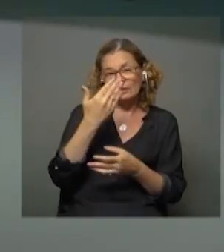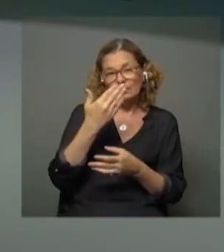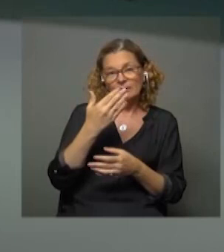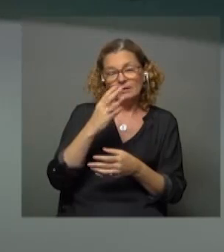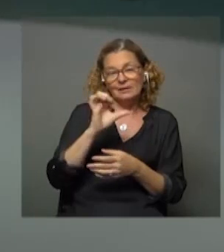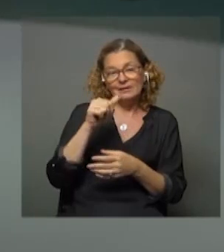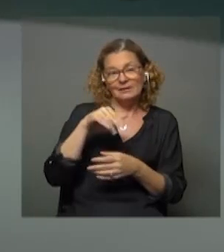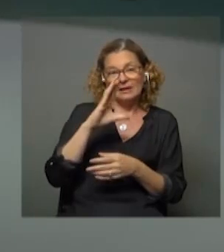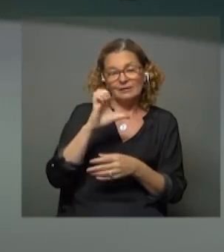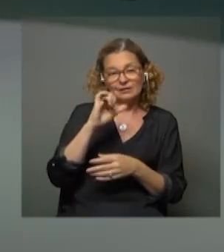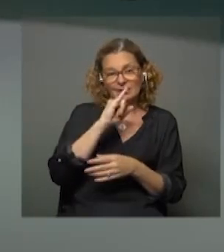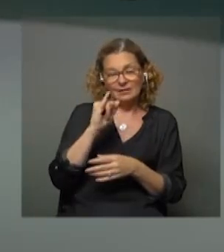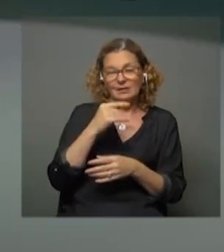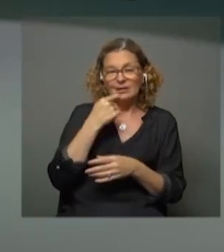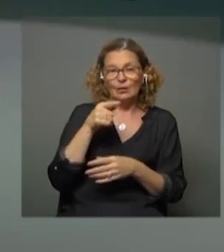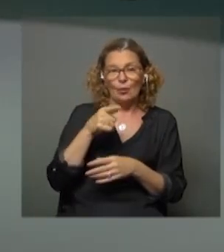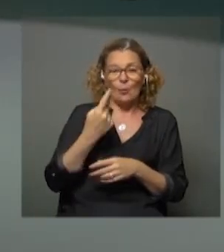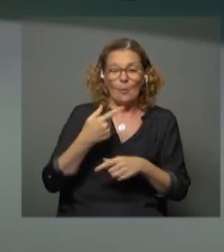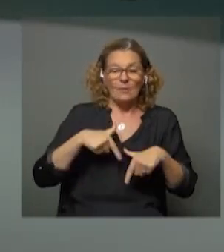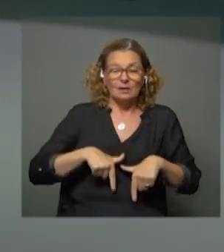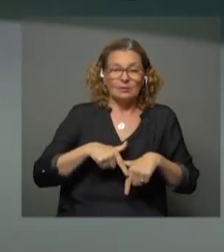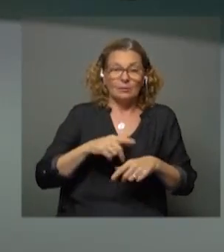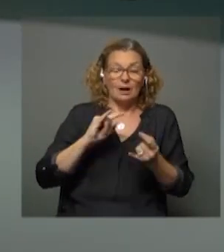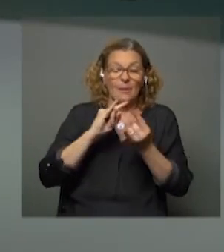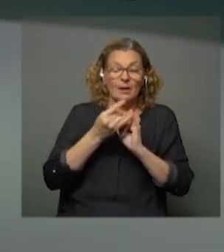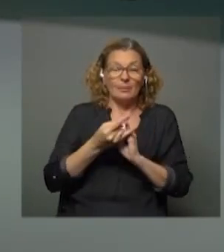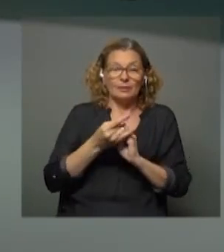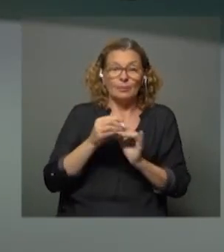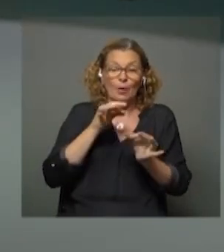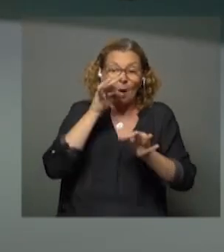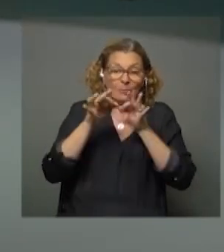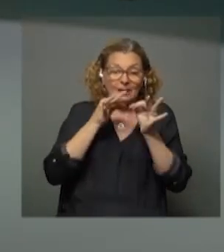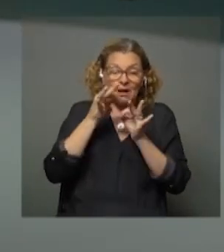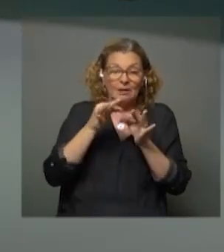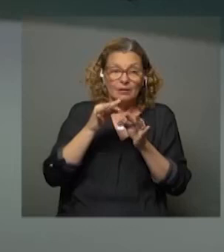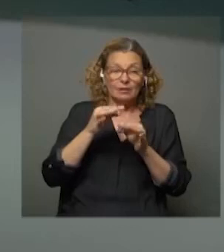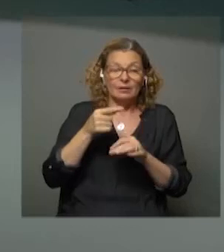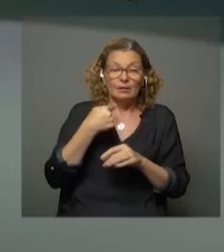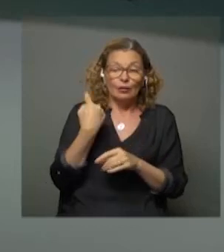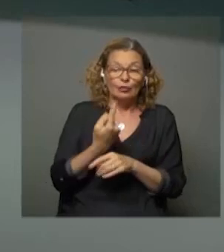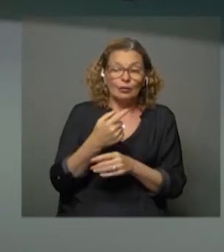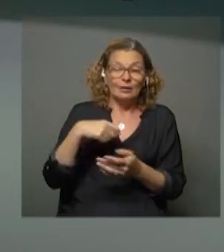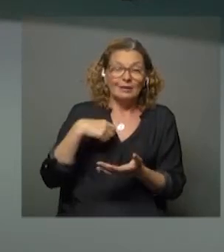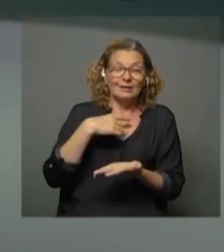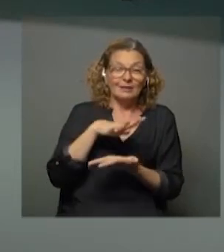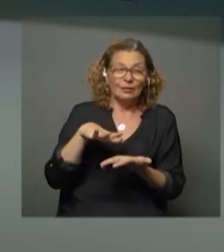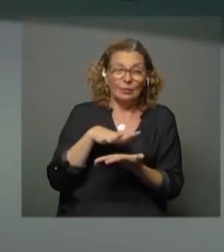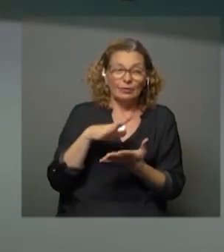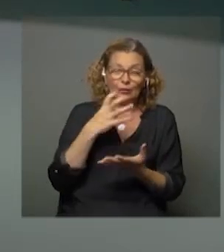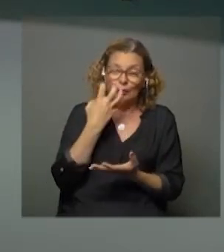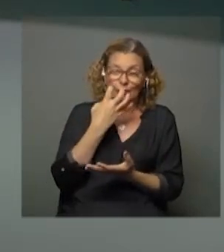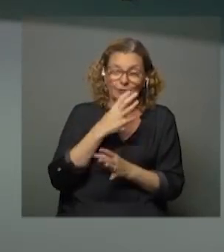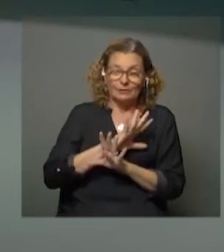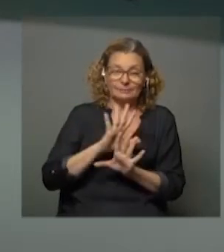Sánchez que dijo que ahora algún ministro deberá ir al parlamento a brindar explicaciones y dijo que toda esta situación además era un bochorno